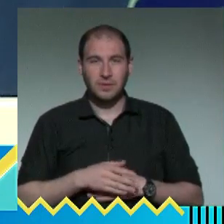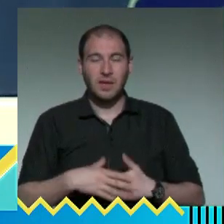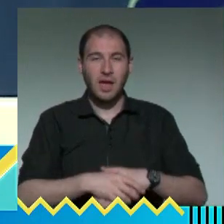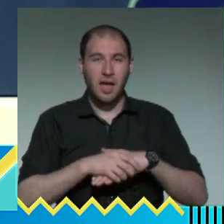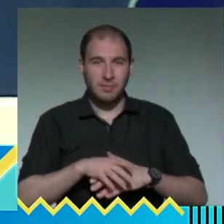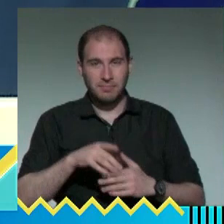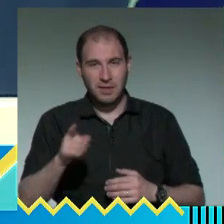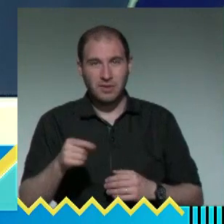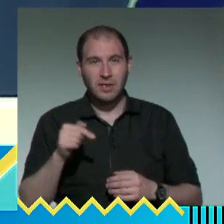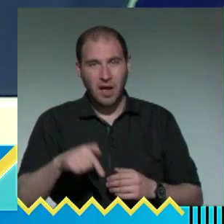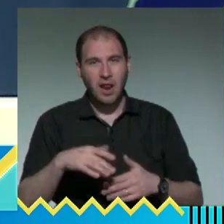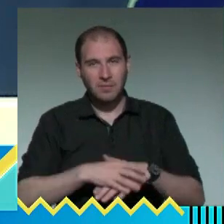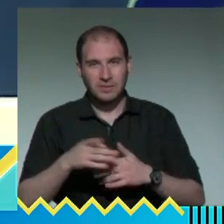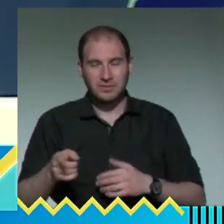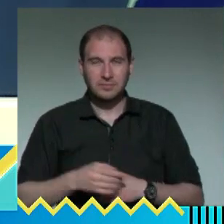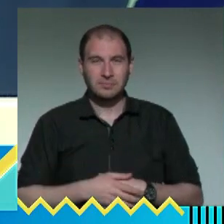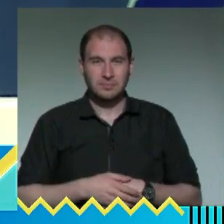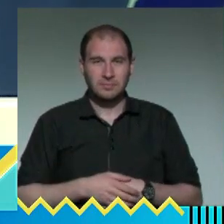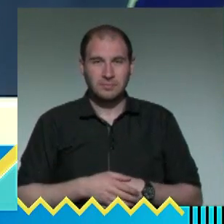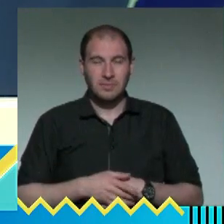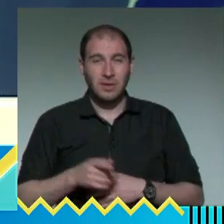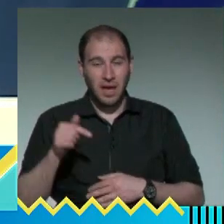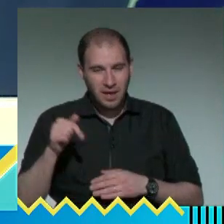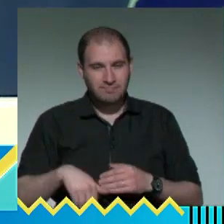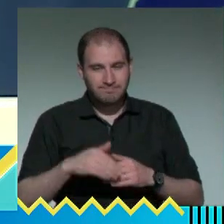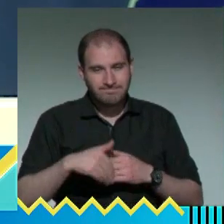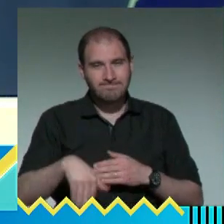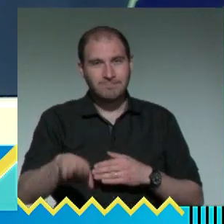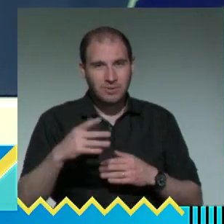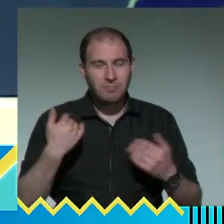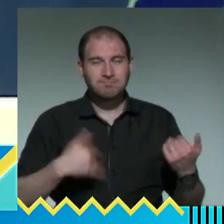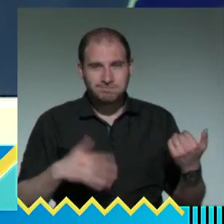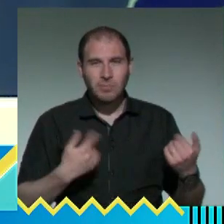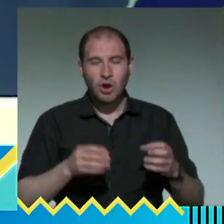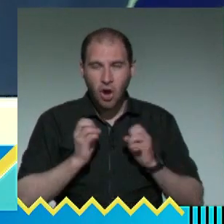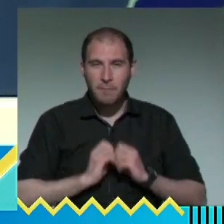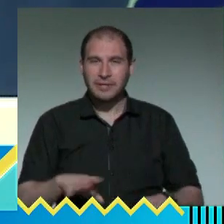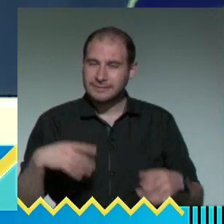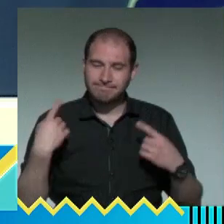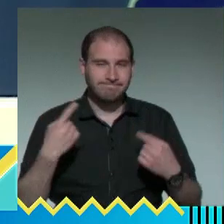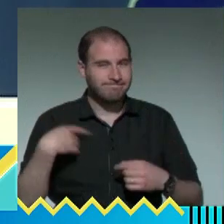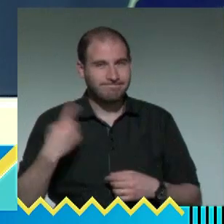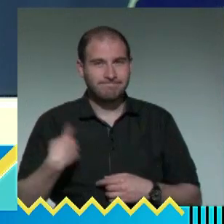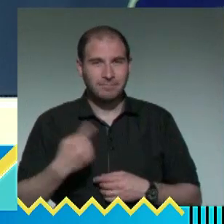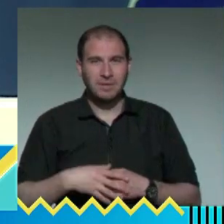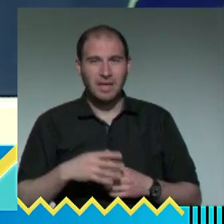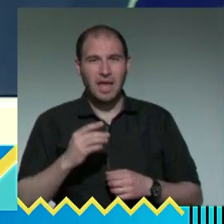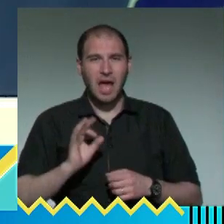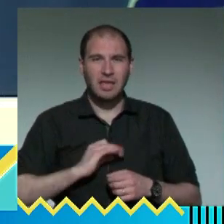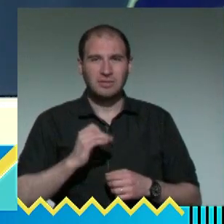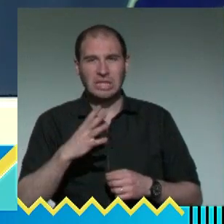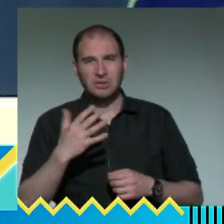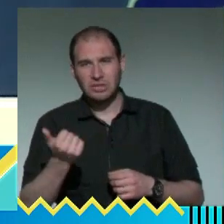amigos, que ahora son mis amigos, y desde ahí empezamos a tocar y no paramos durante 5 o 6